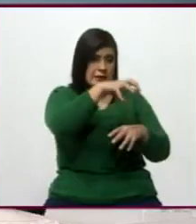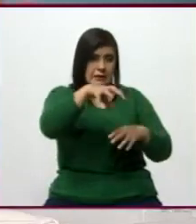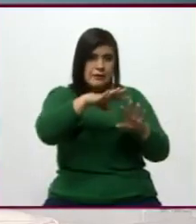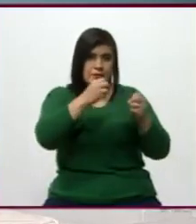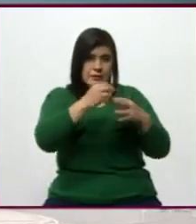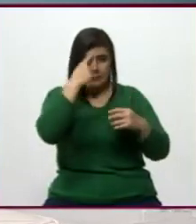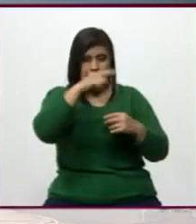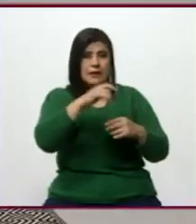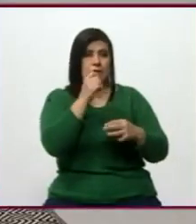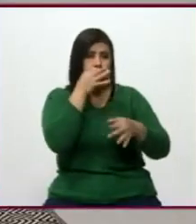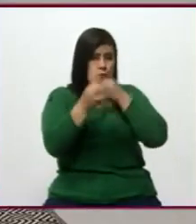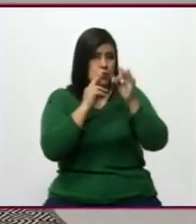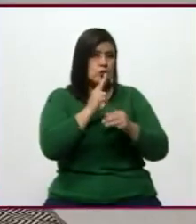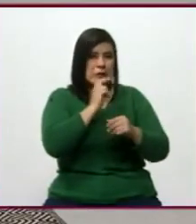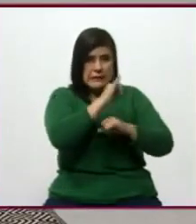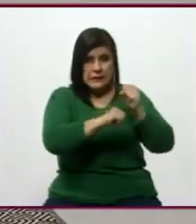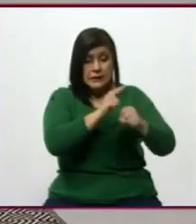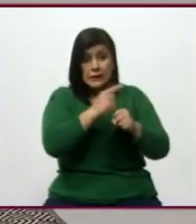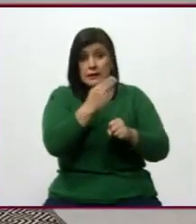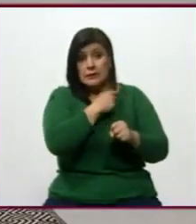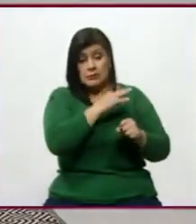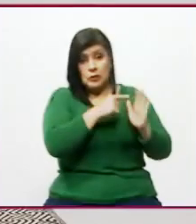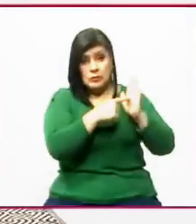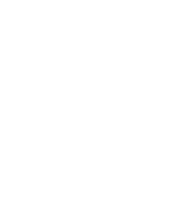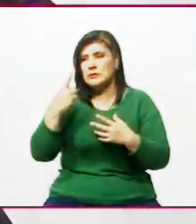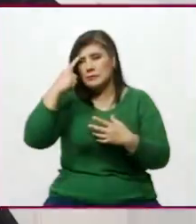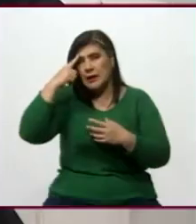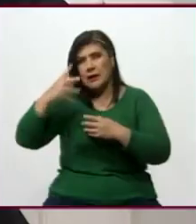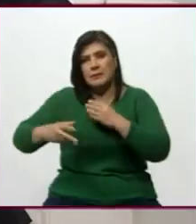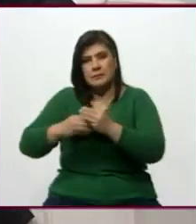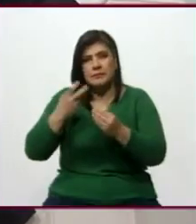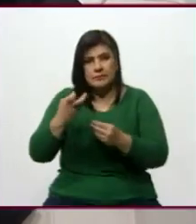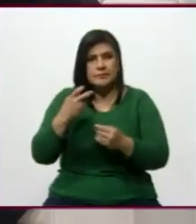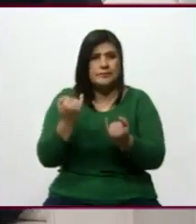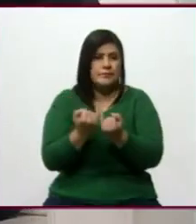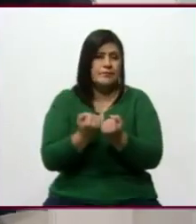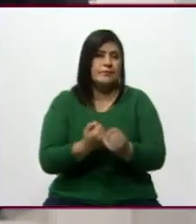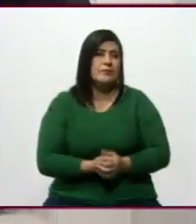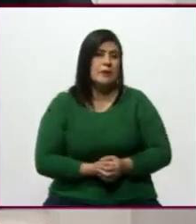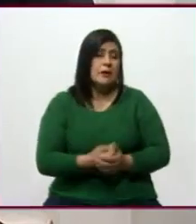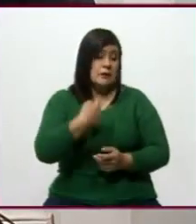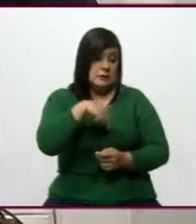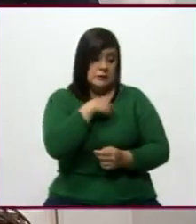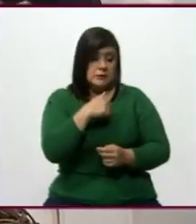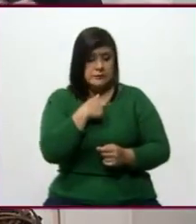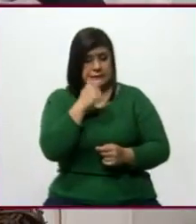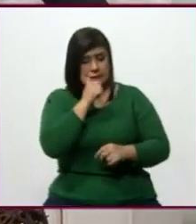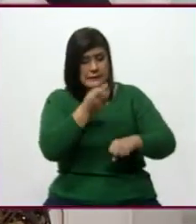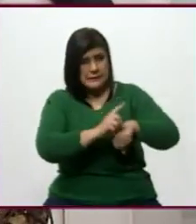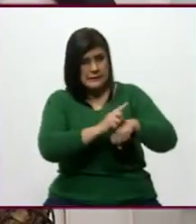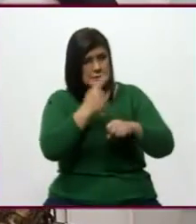internacionales y eso pues nos da una presencia y una cobertura global actualmente una medición diaria